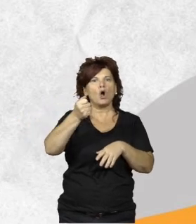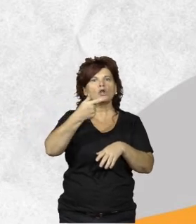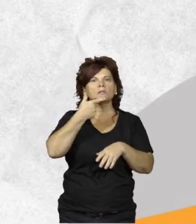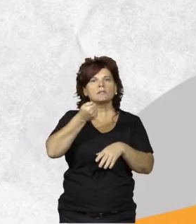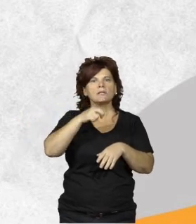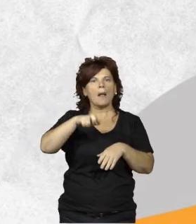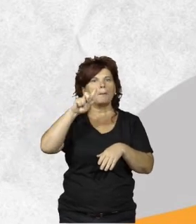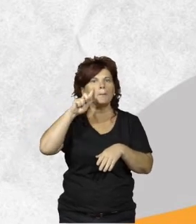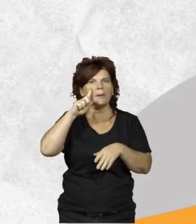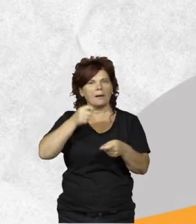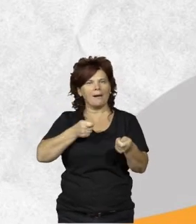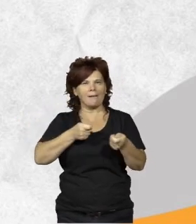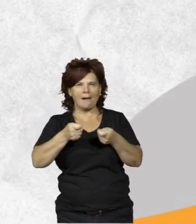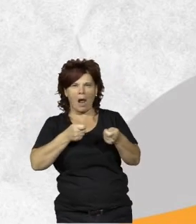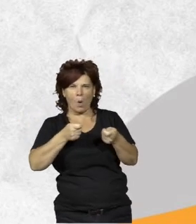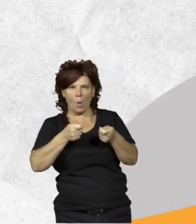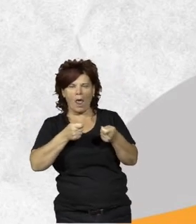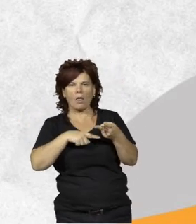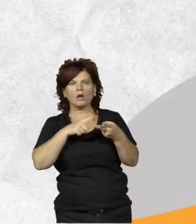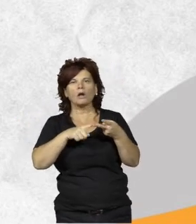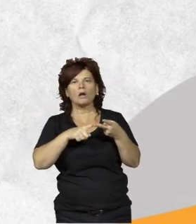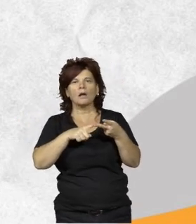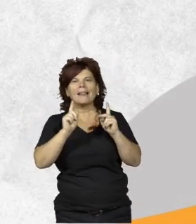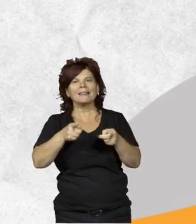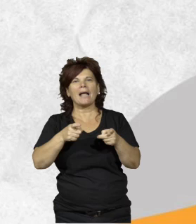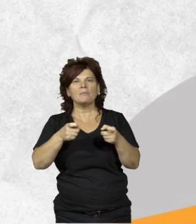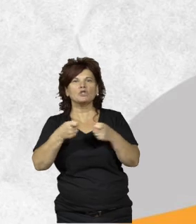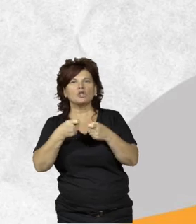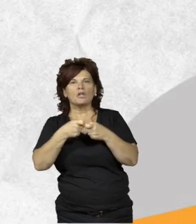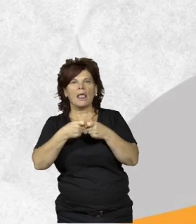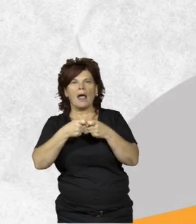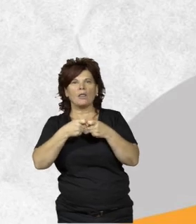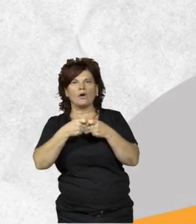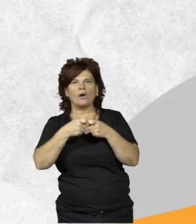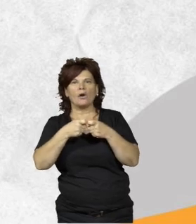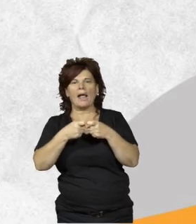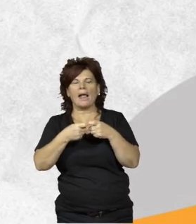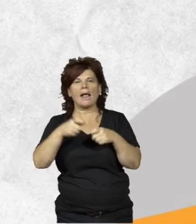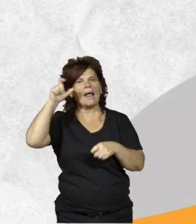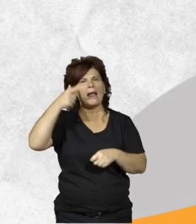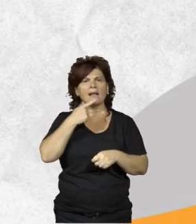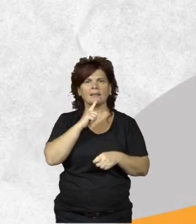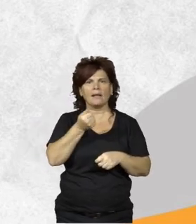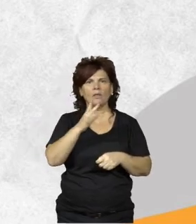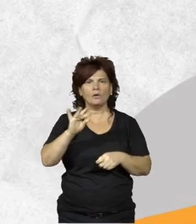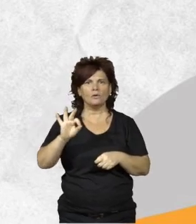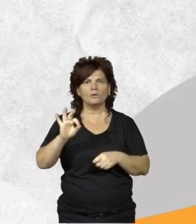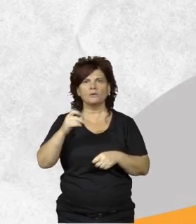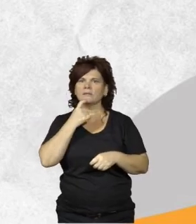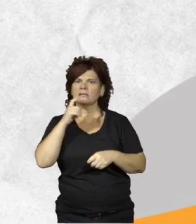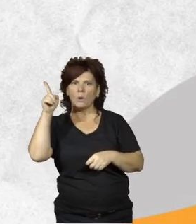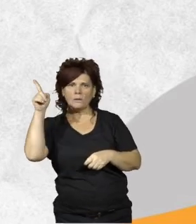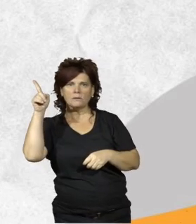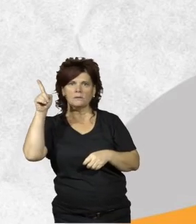ente que regula las actividades agrícolas, y de la Sociedad de Estado San Luis, que se llama, que es el encargado también de los recursos hídricos de la